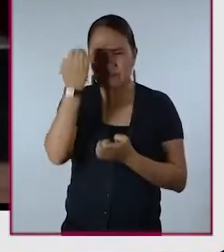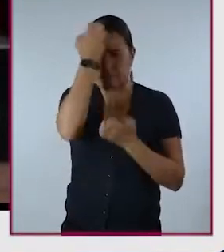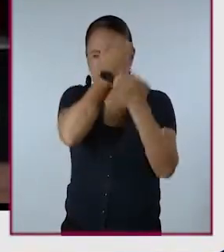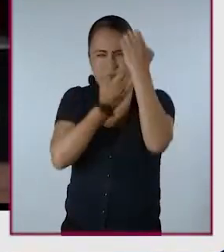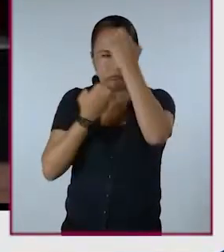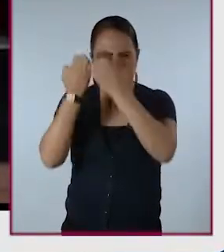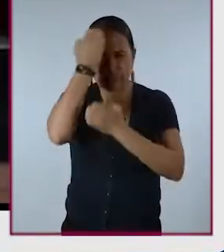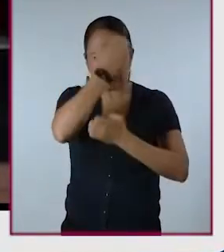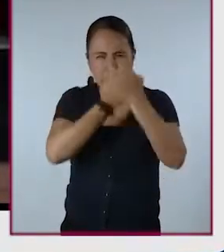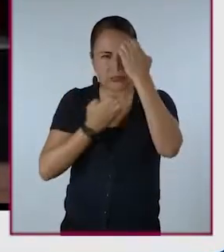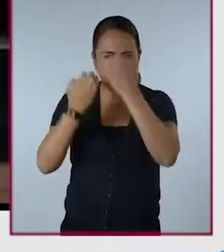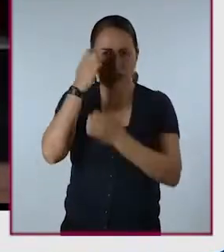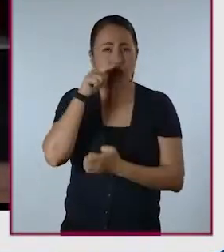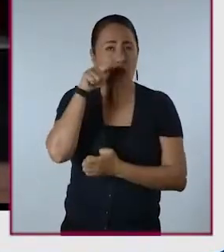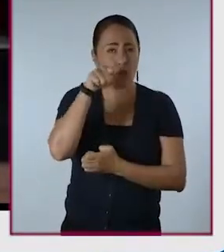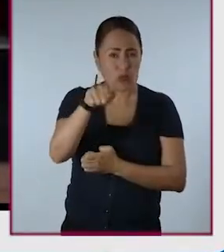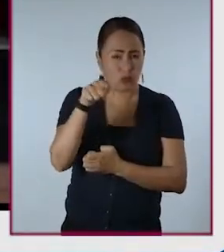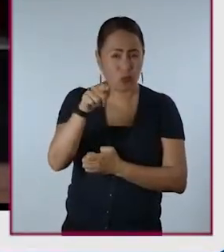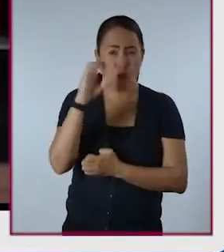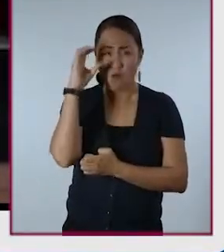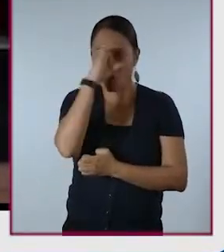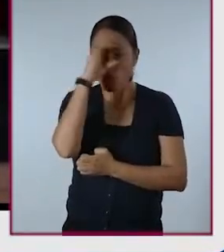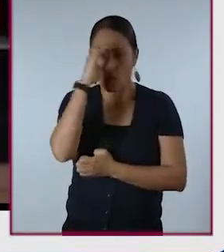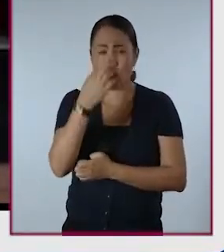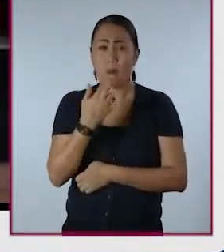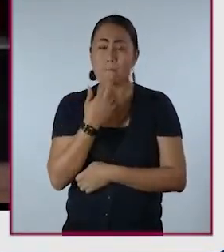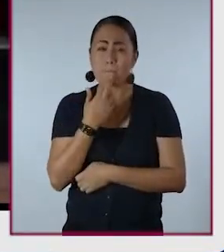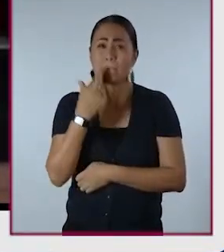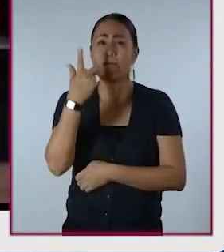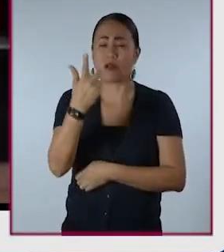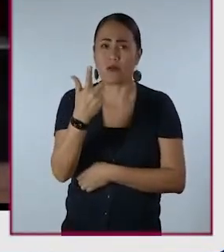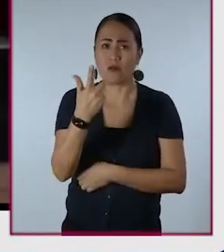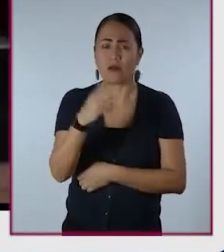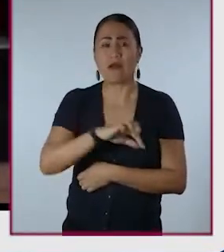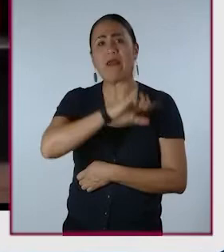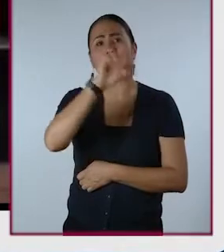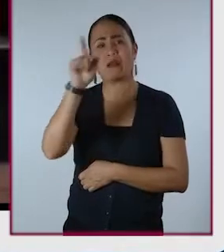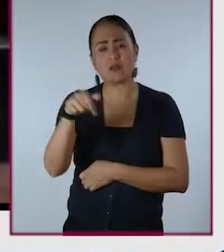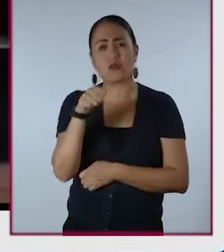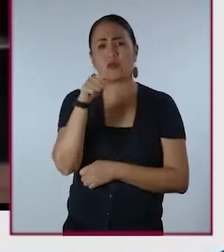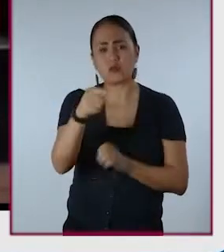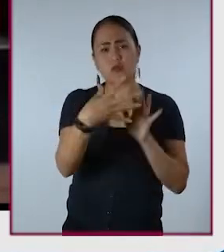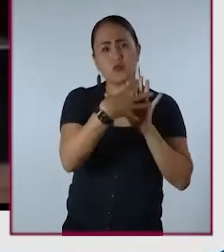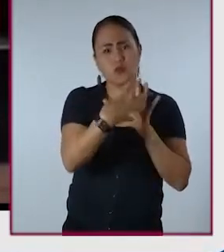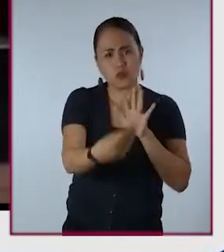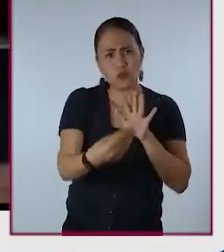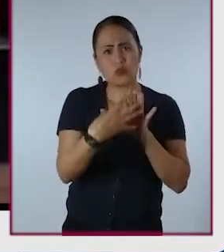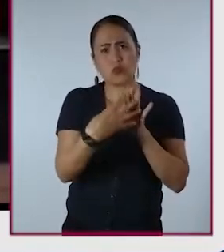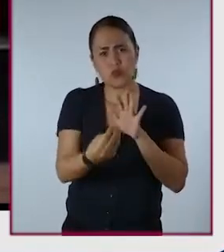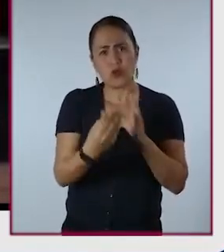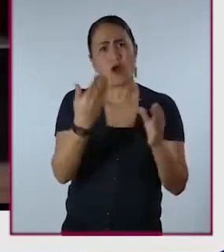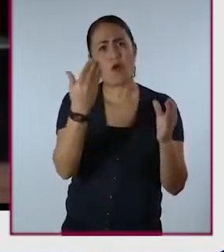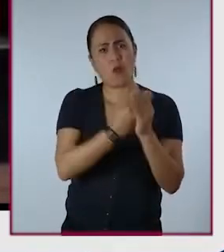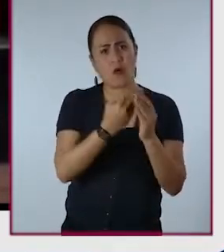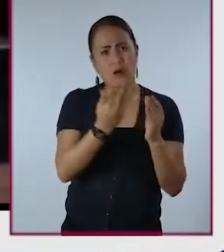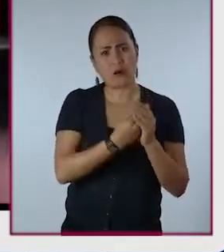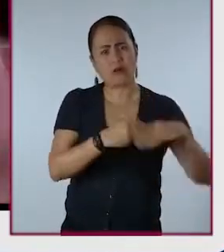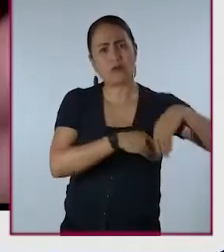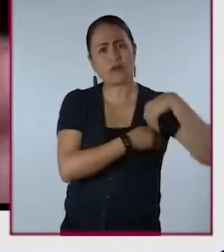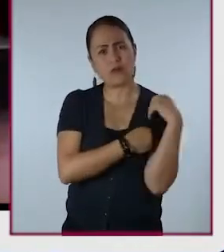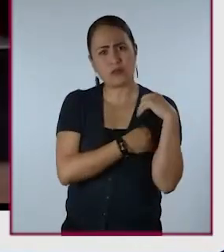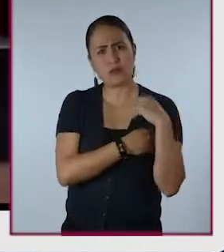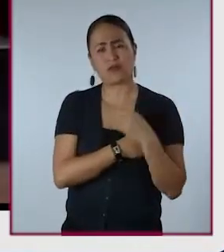que selecciones las mejores y hagas tus albumcitos y los coloques y esos albumcitos los migres a